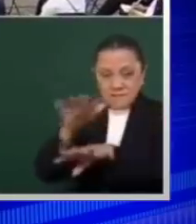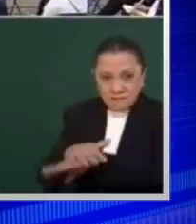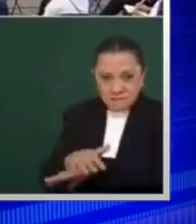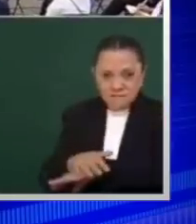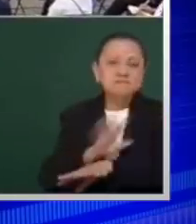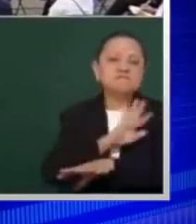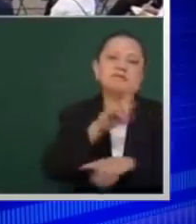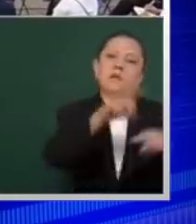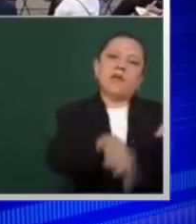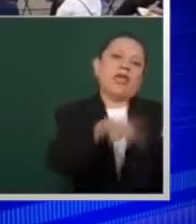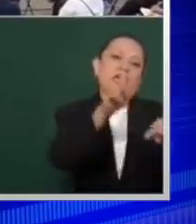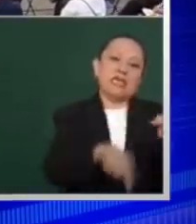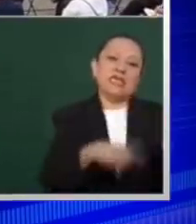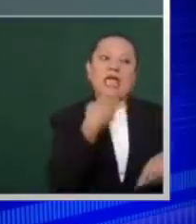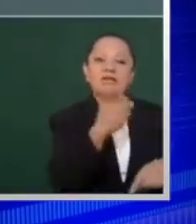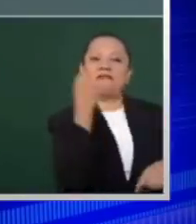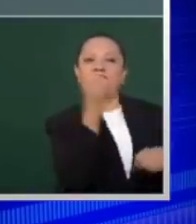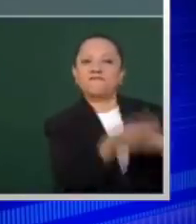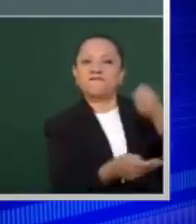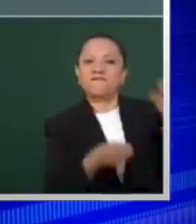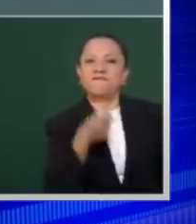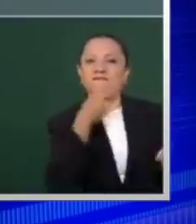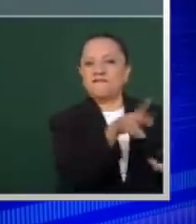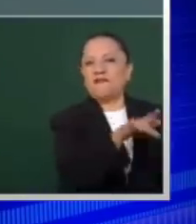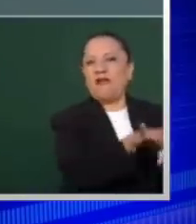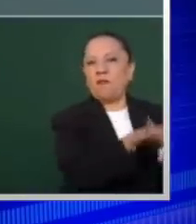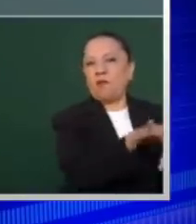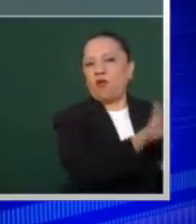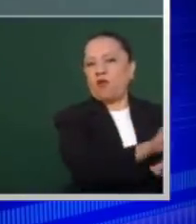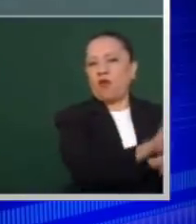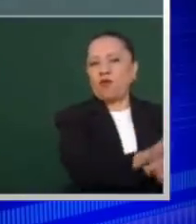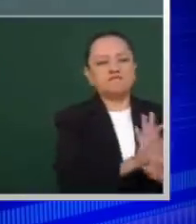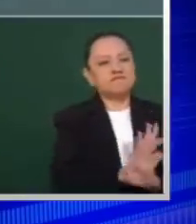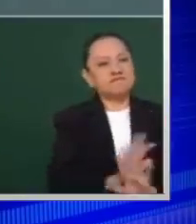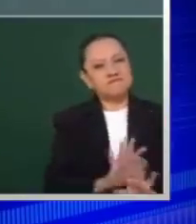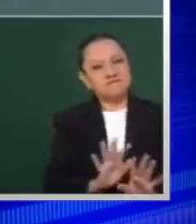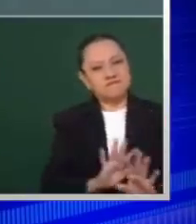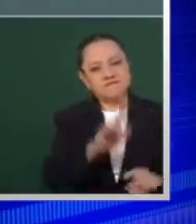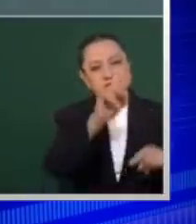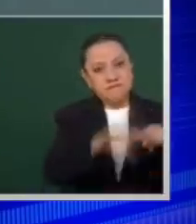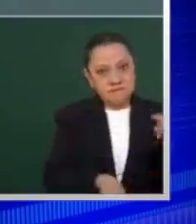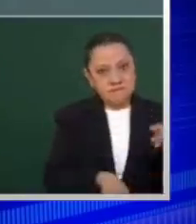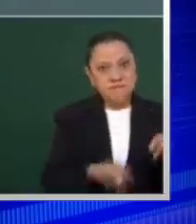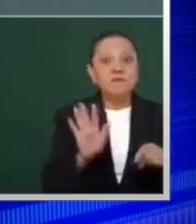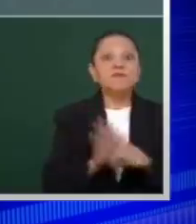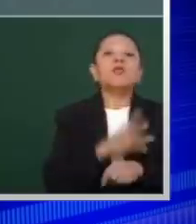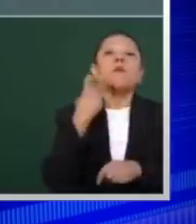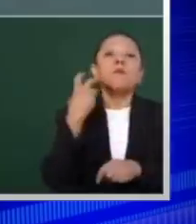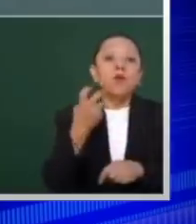días se va a saber si los legisladores